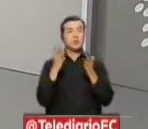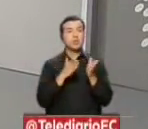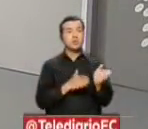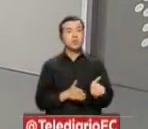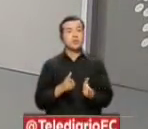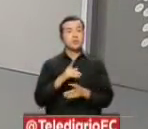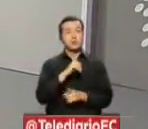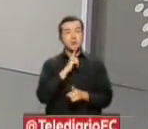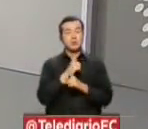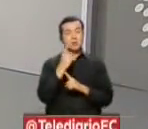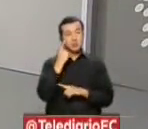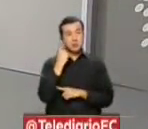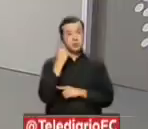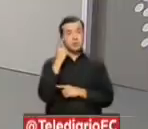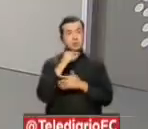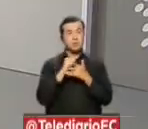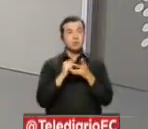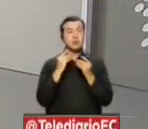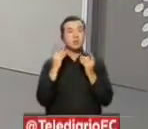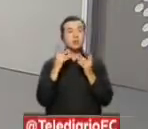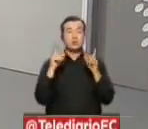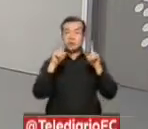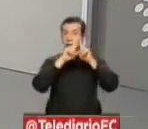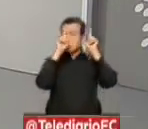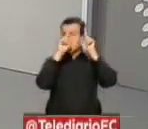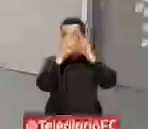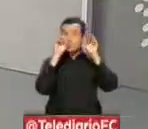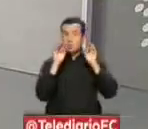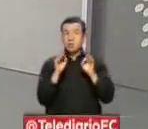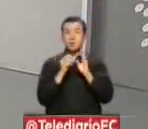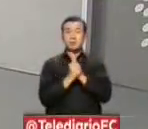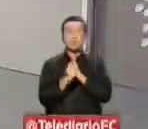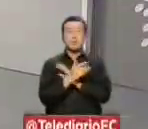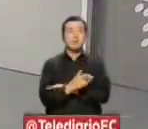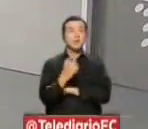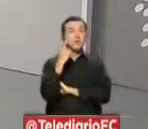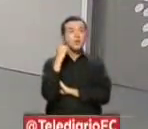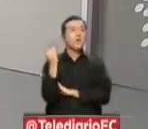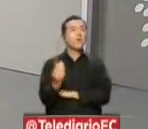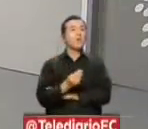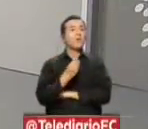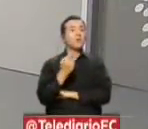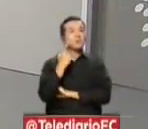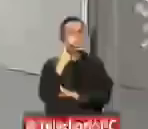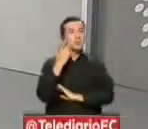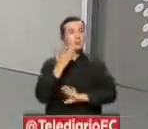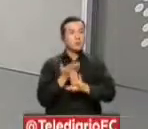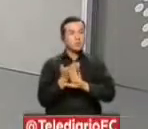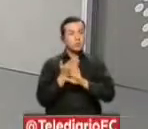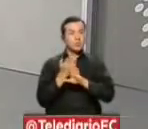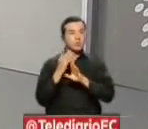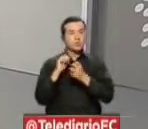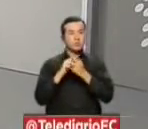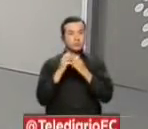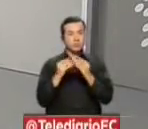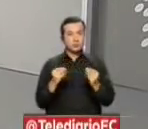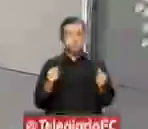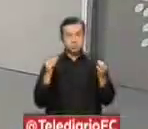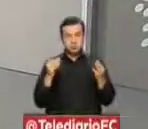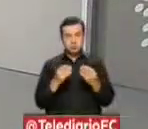Salesiana que busca anclar las necesidades de una compañía con la destreza y talento de jóvenes para proponer una solución.